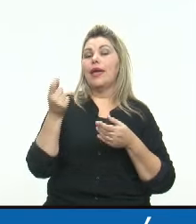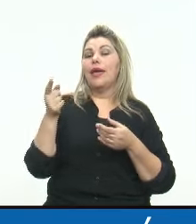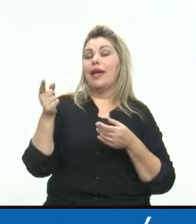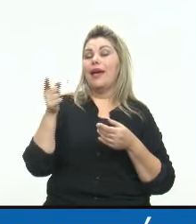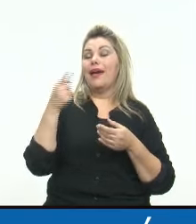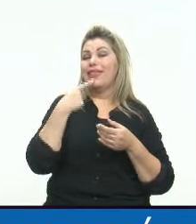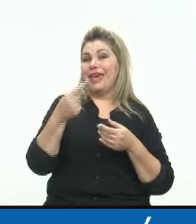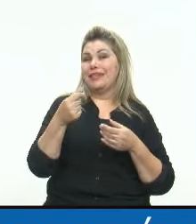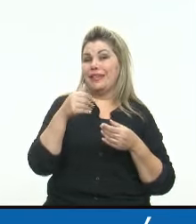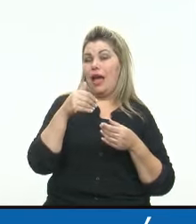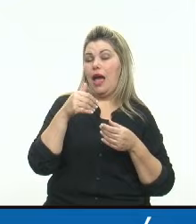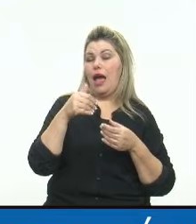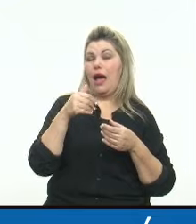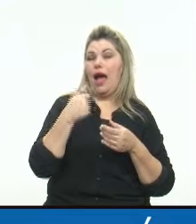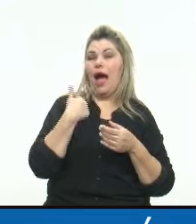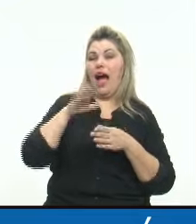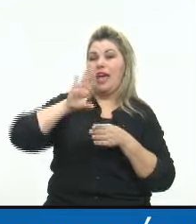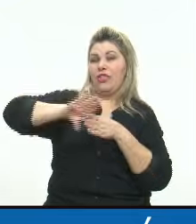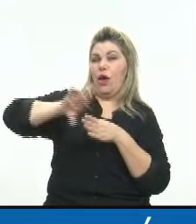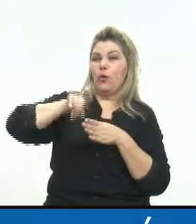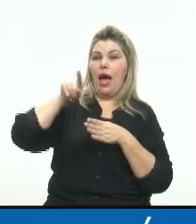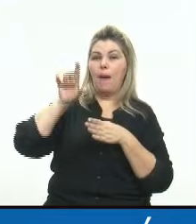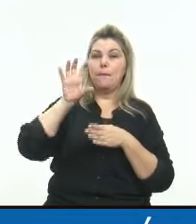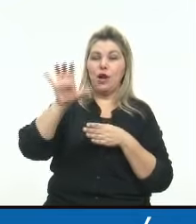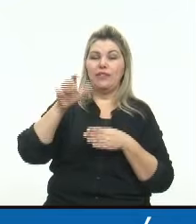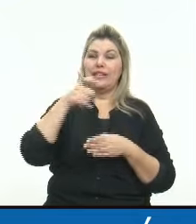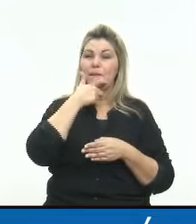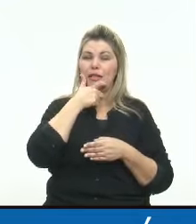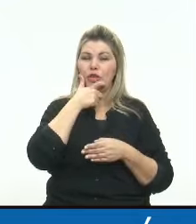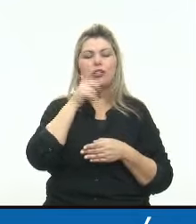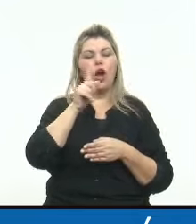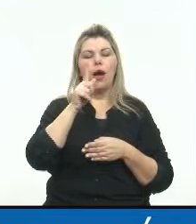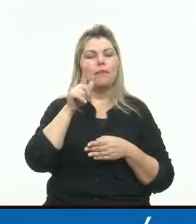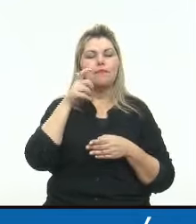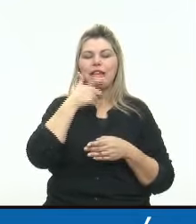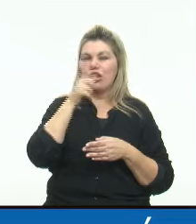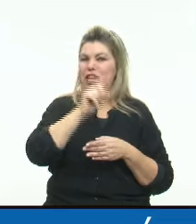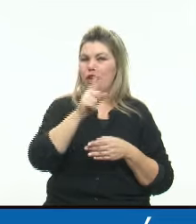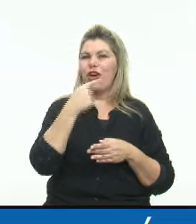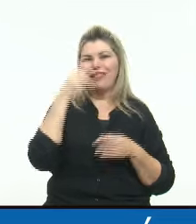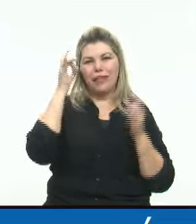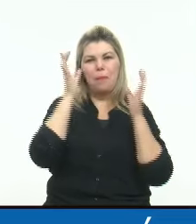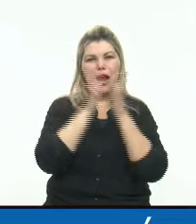adeudan a la provincia de Mendoza, de La Rioja,